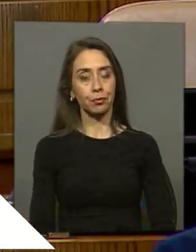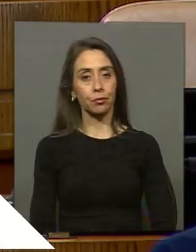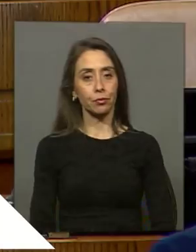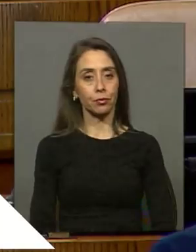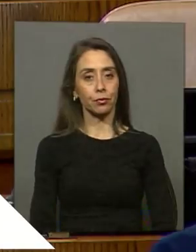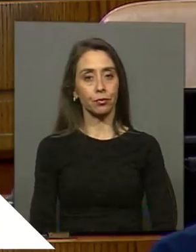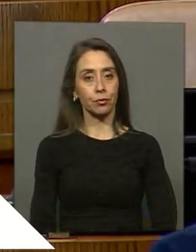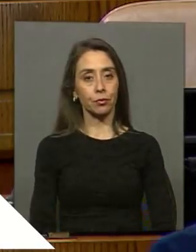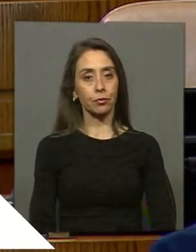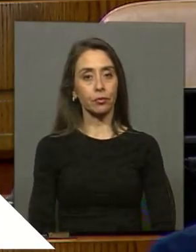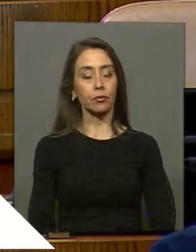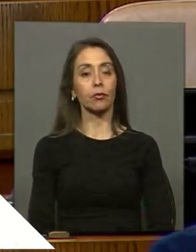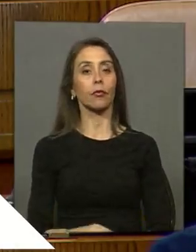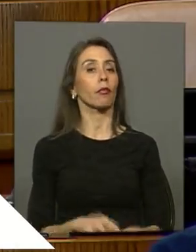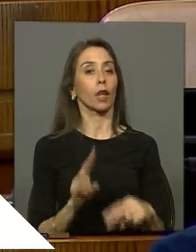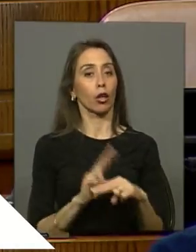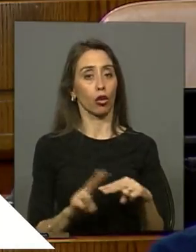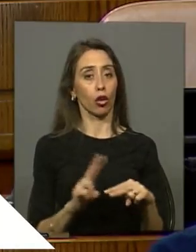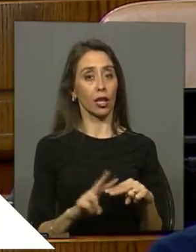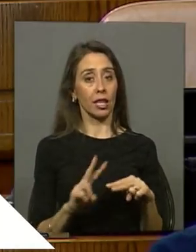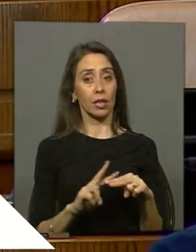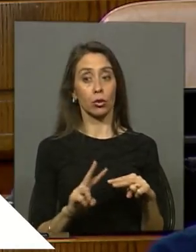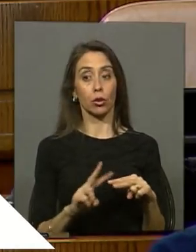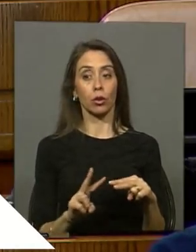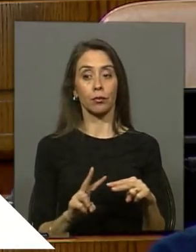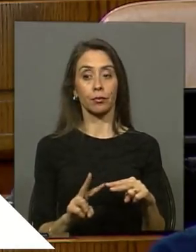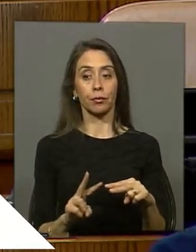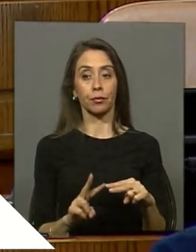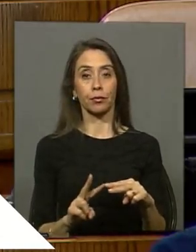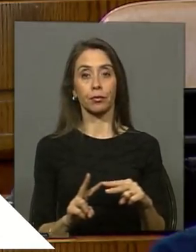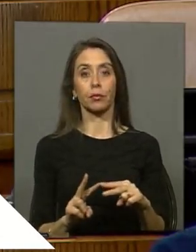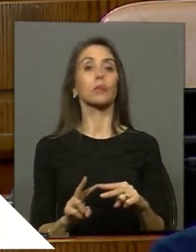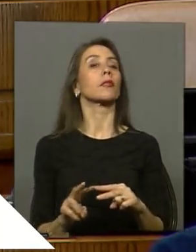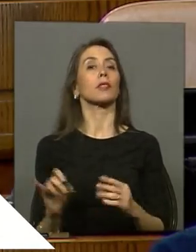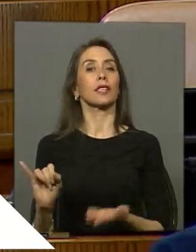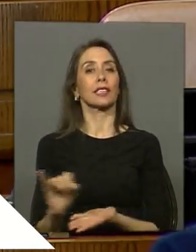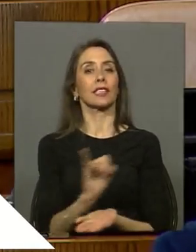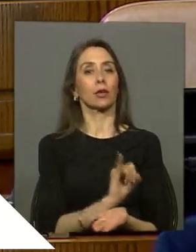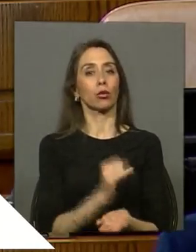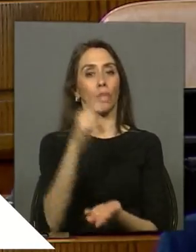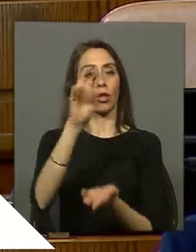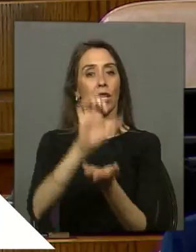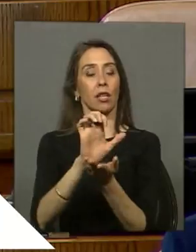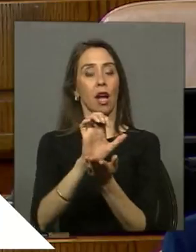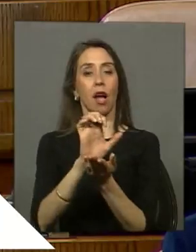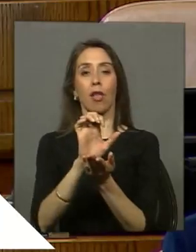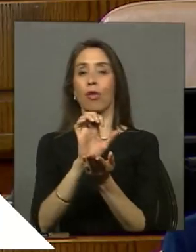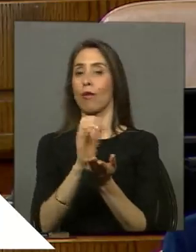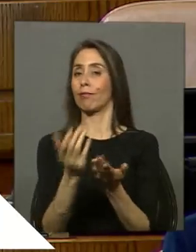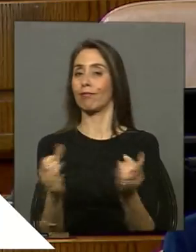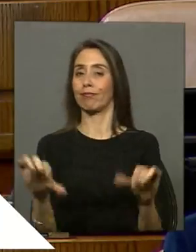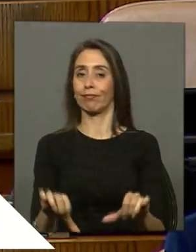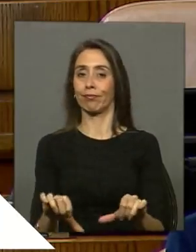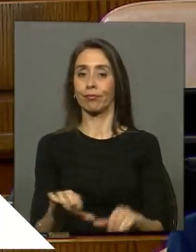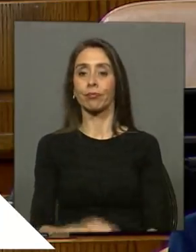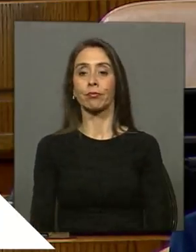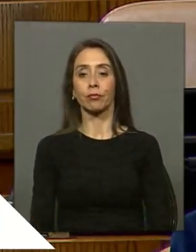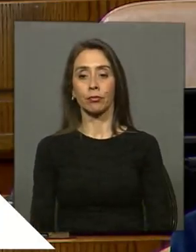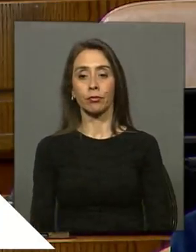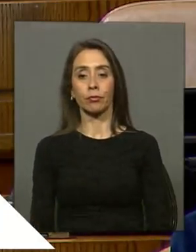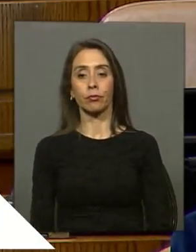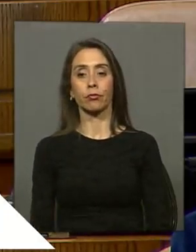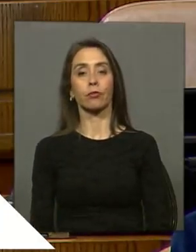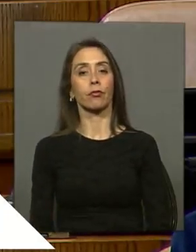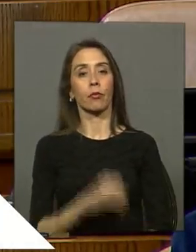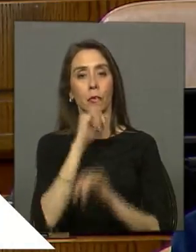que las actuaciones de nuestras instituciones del estado no estuvieron a la altura voy a partir una por una según